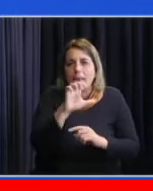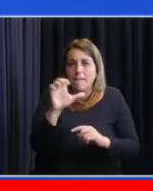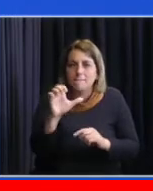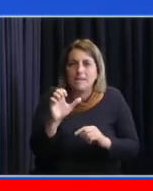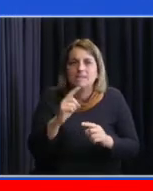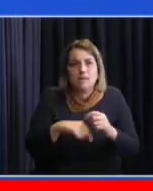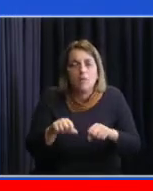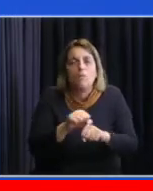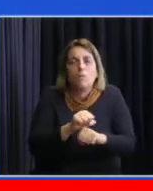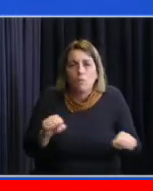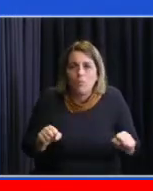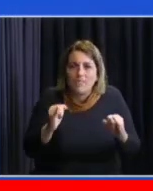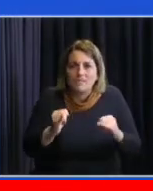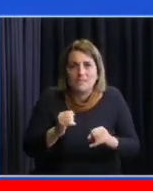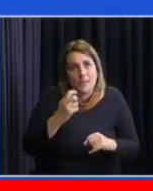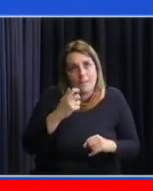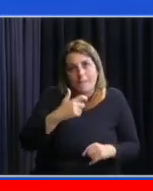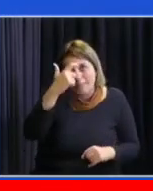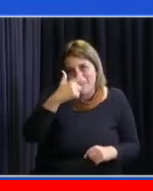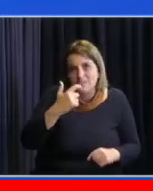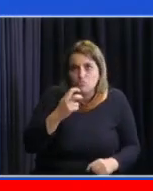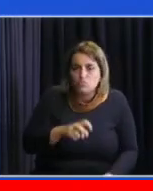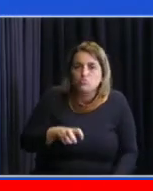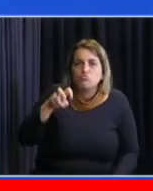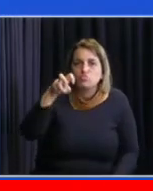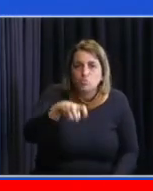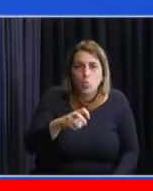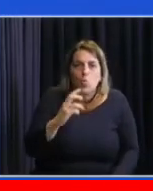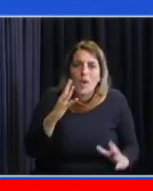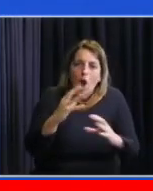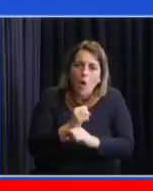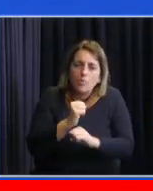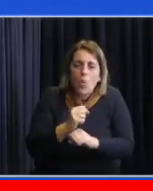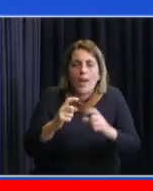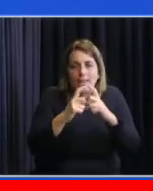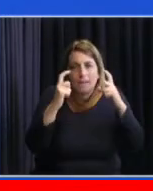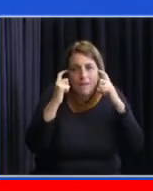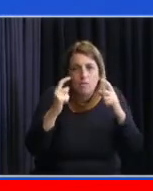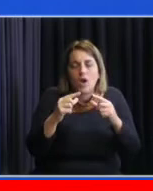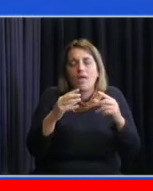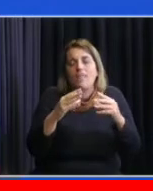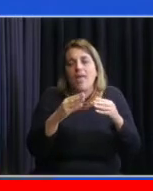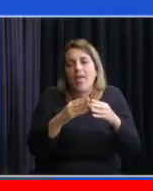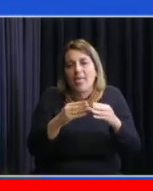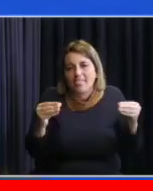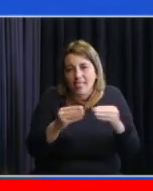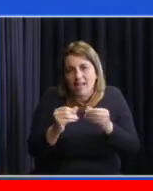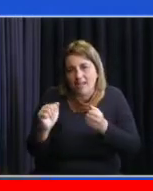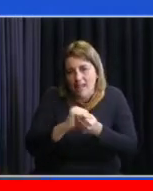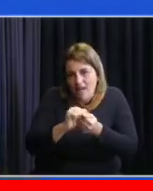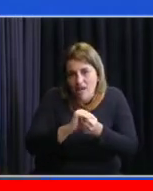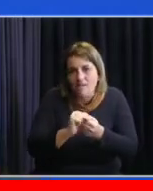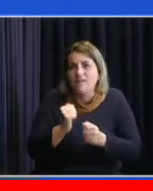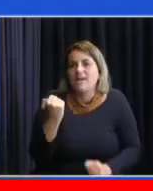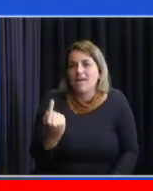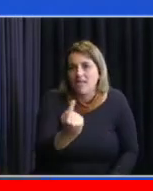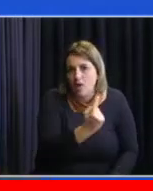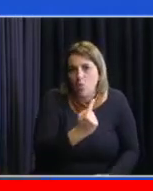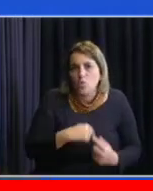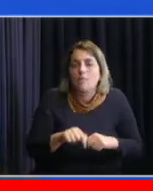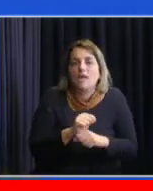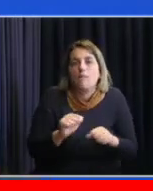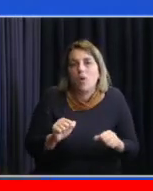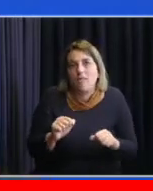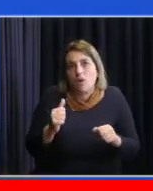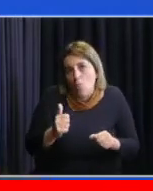los pasajeros tapabocas de tela lavables para cada uno de los pasajeros para que